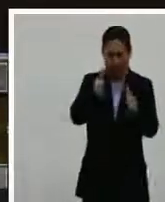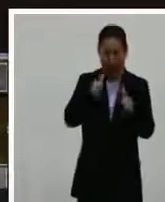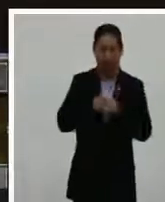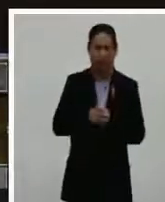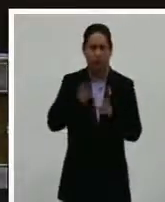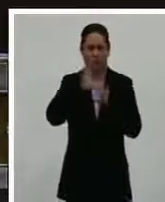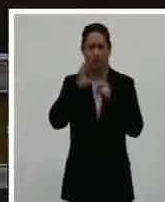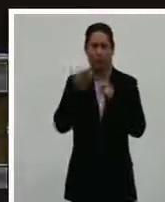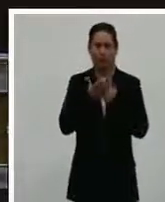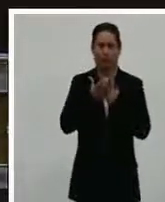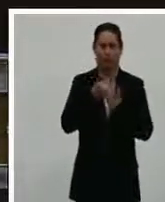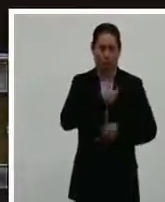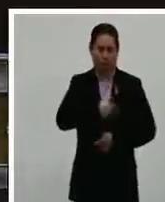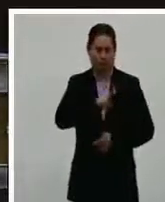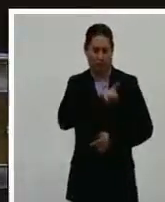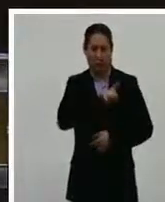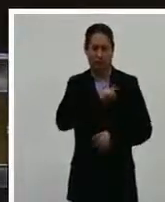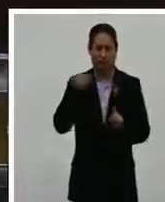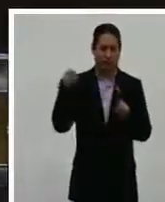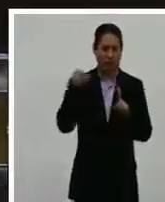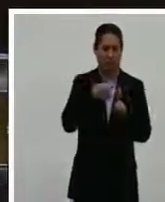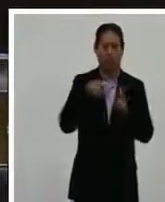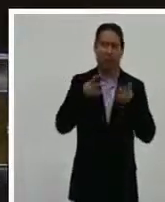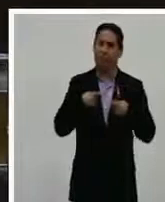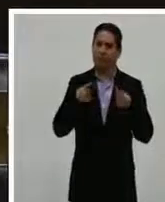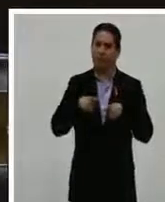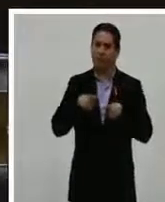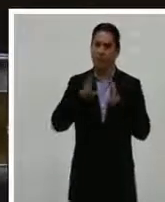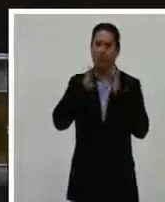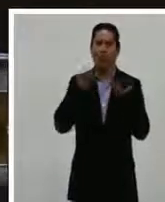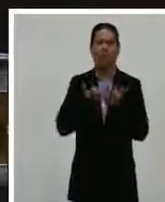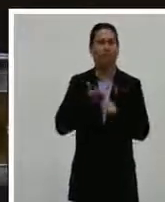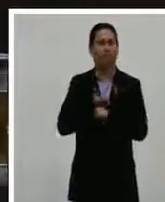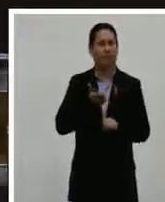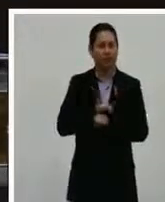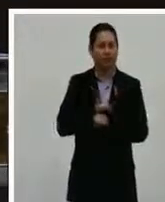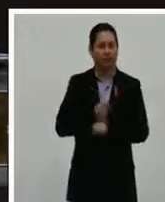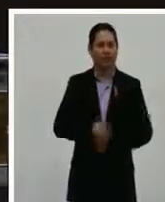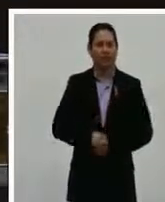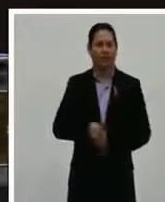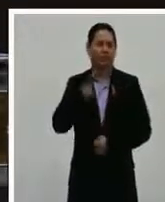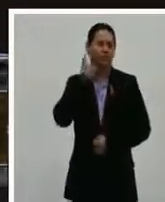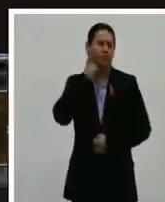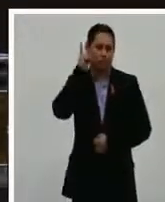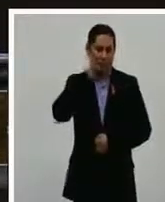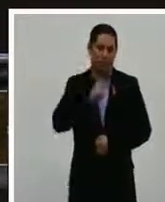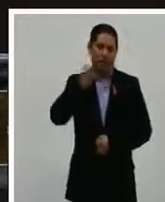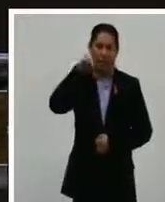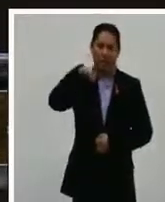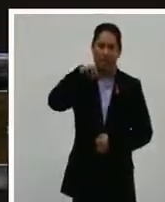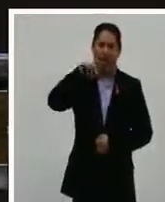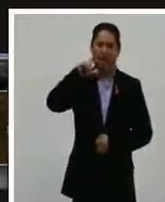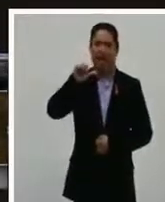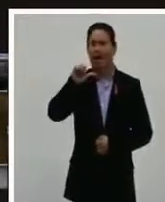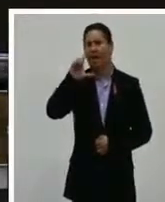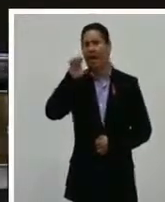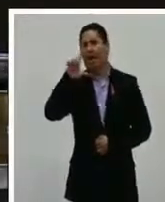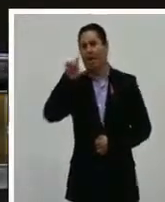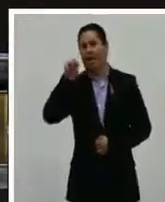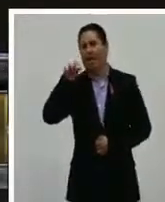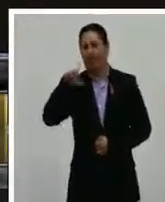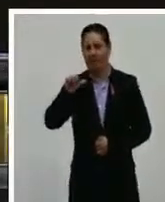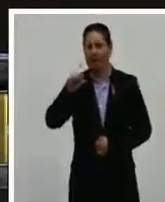por la comisión de salubridad y asistencia del honorable congreso del estado diputada maría elena villatoro